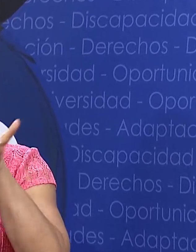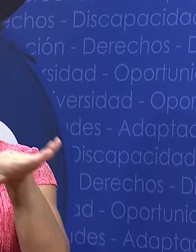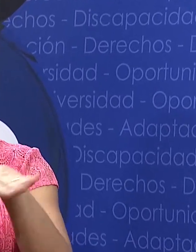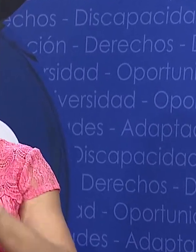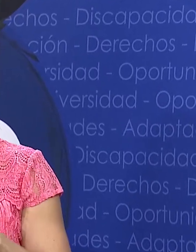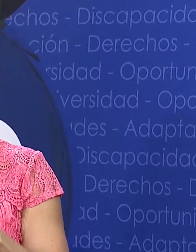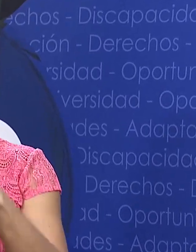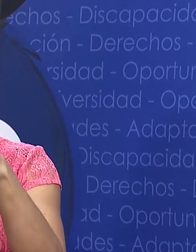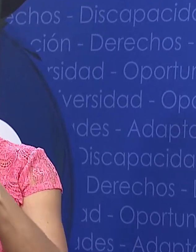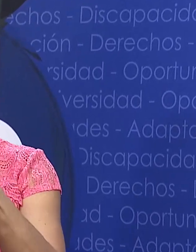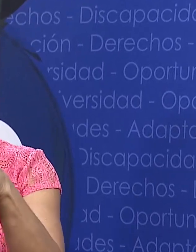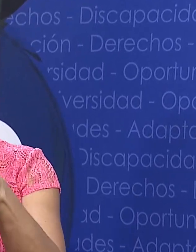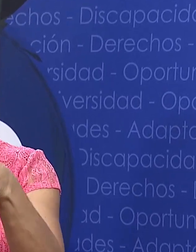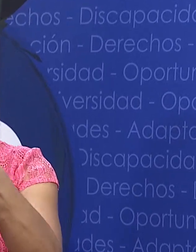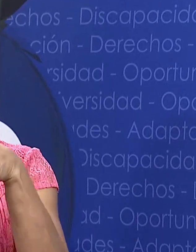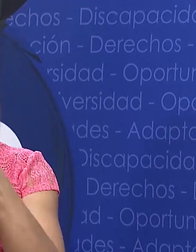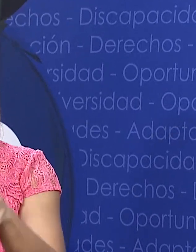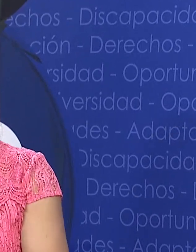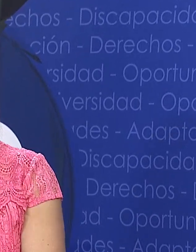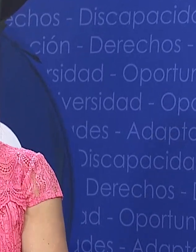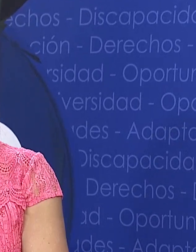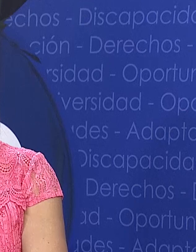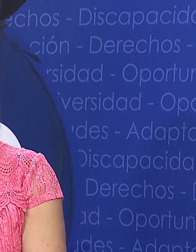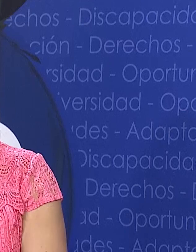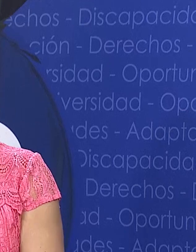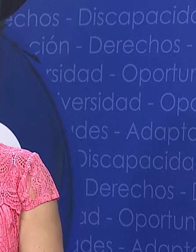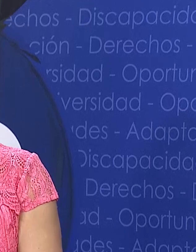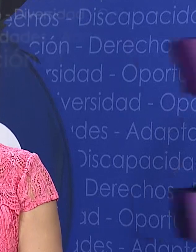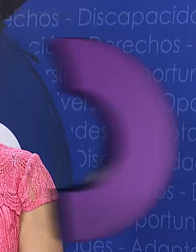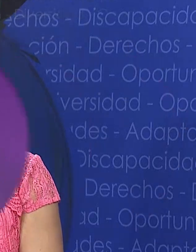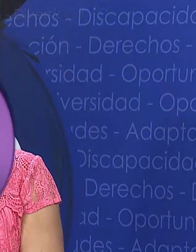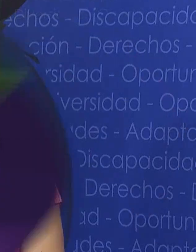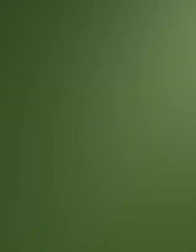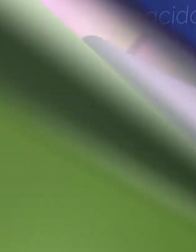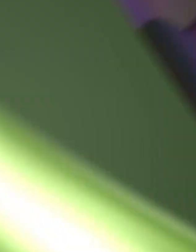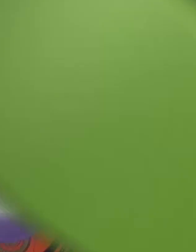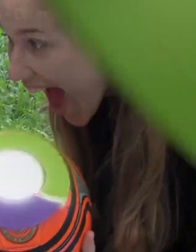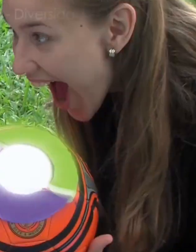través de las redes sociales no se encuentra como anexos canal 15